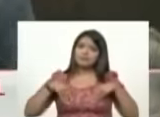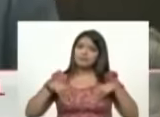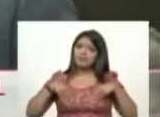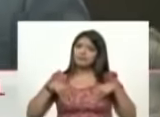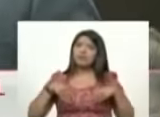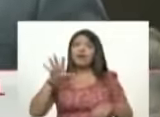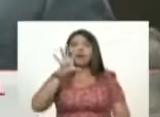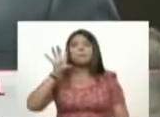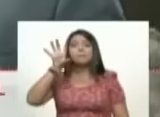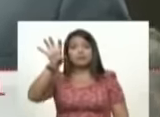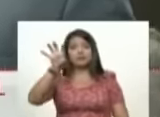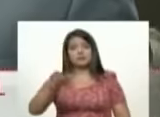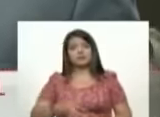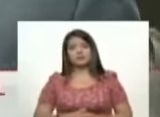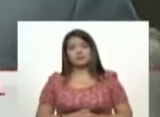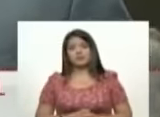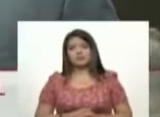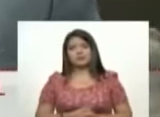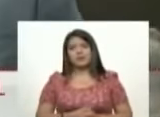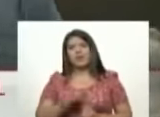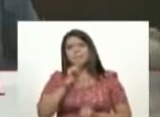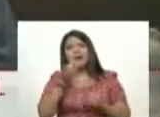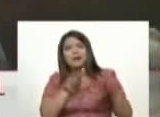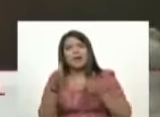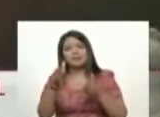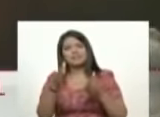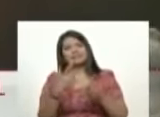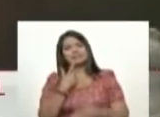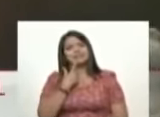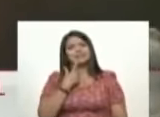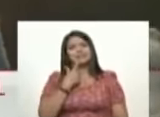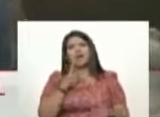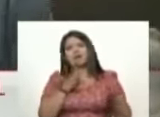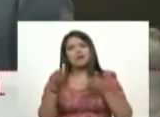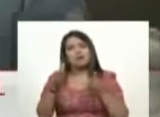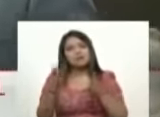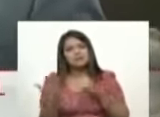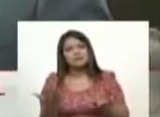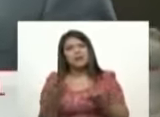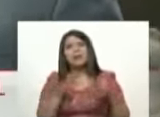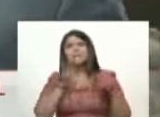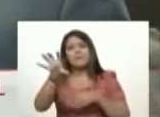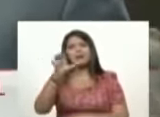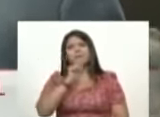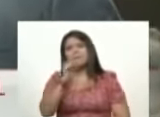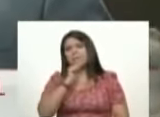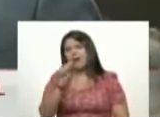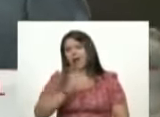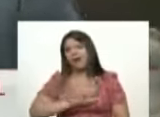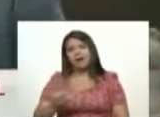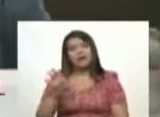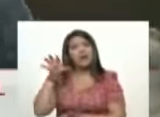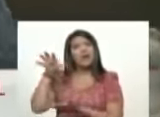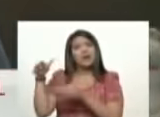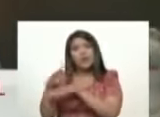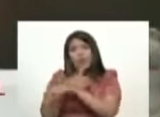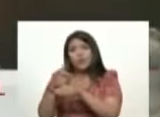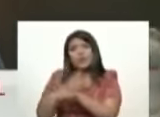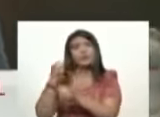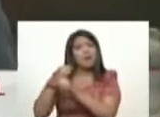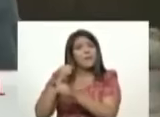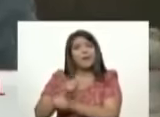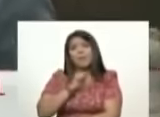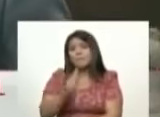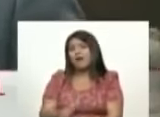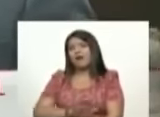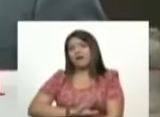el país va por mal camino, que el país está mal, que el gobierno lo está haciendo mal y